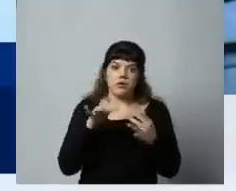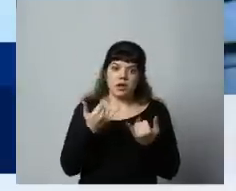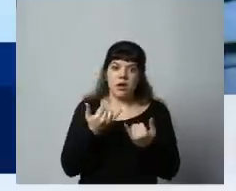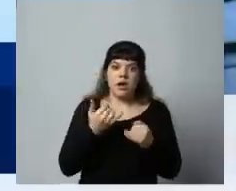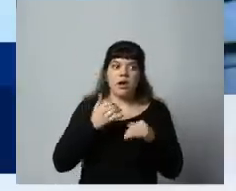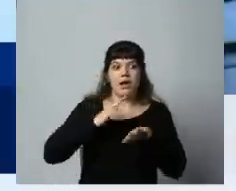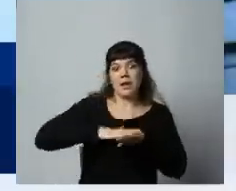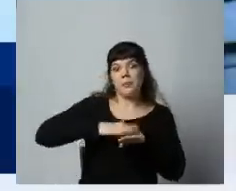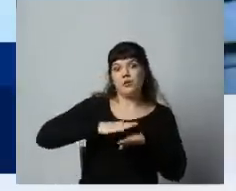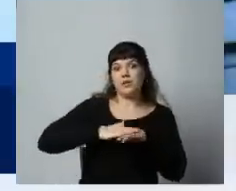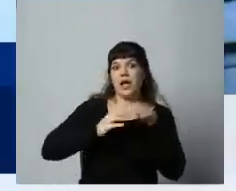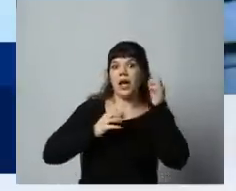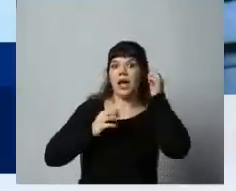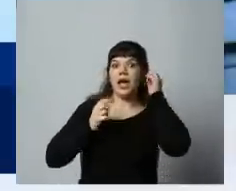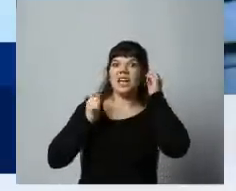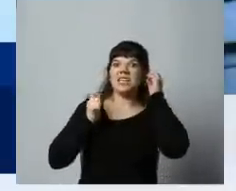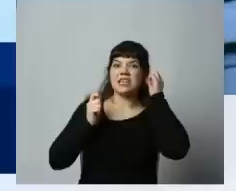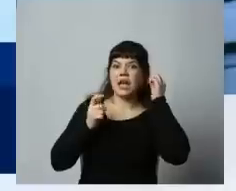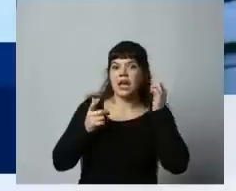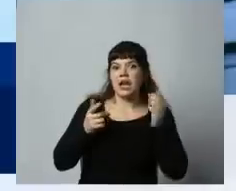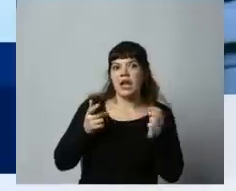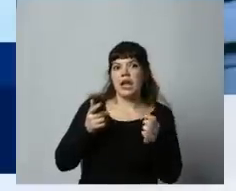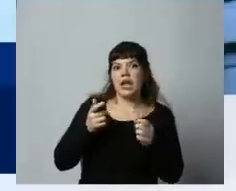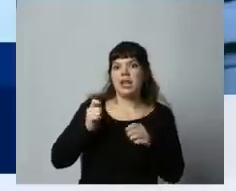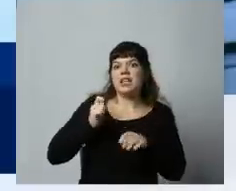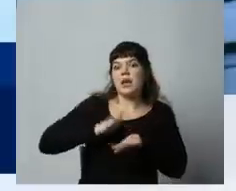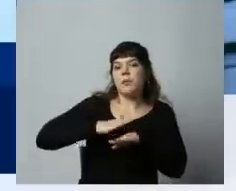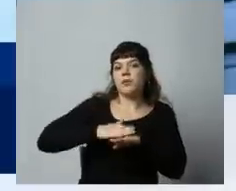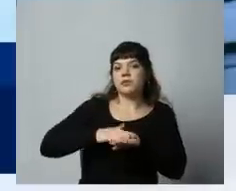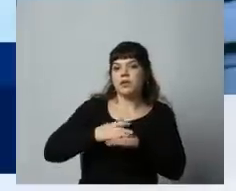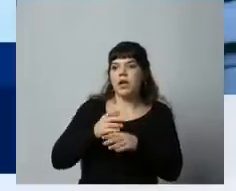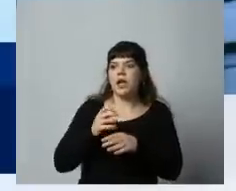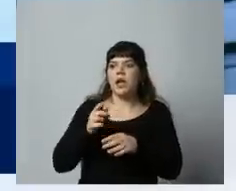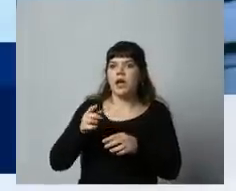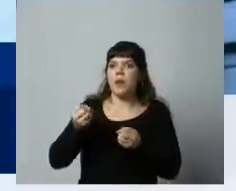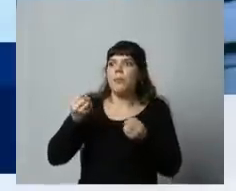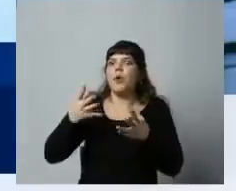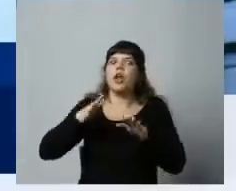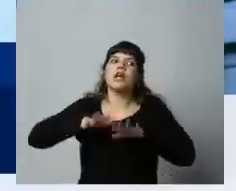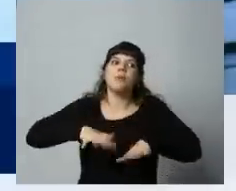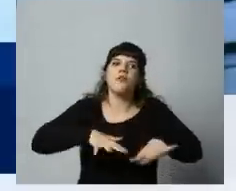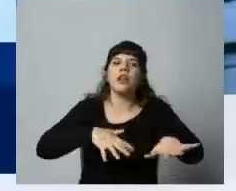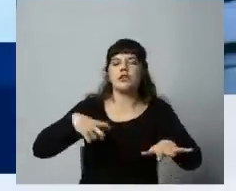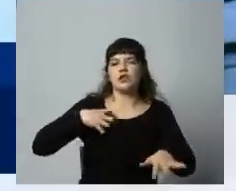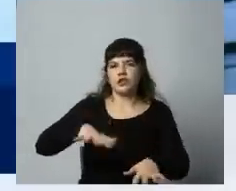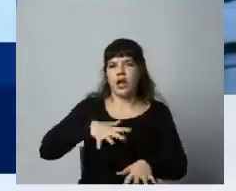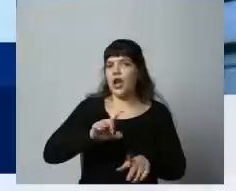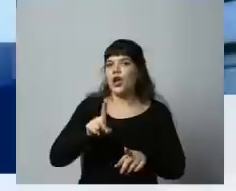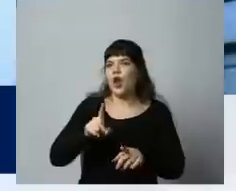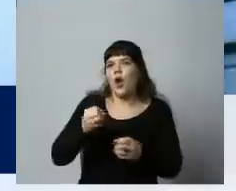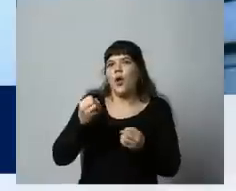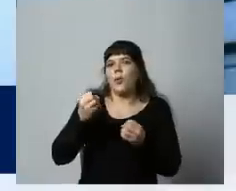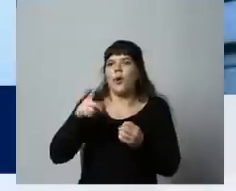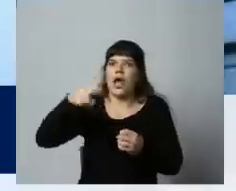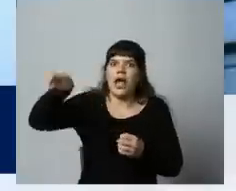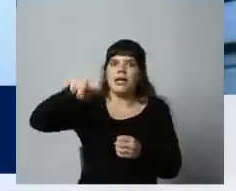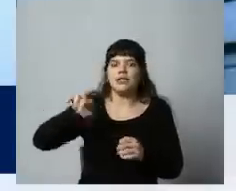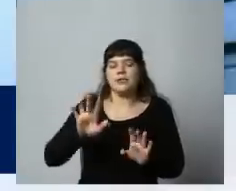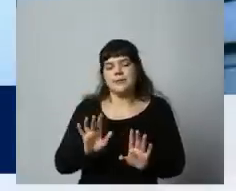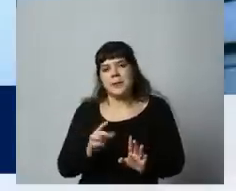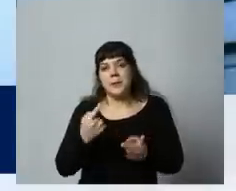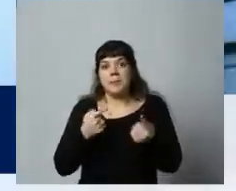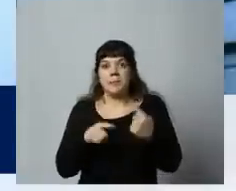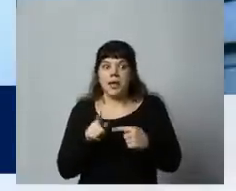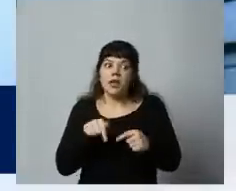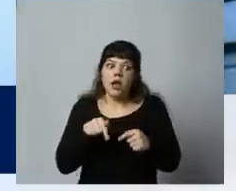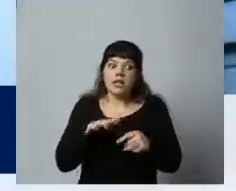responsabilidad de la circulación social del virus puede ser debida a la movilización social Pero va a ser